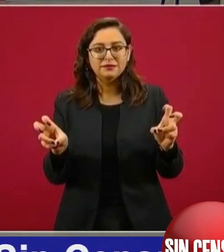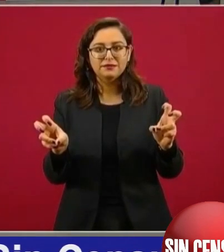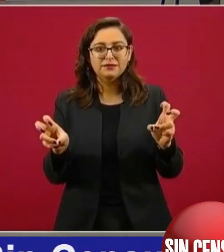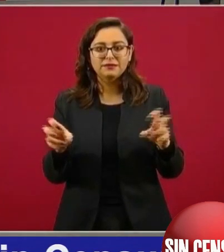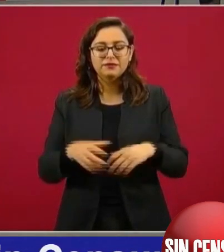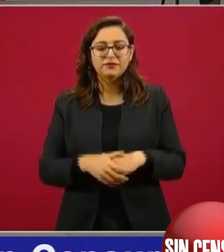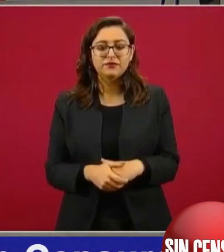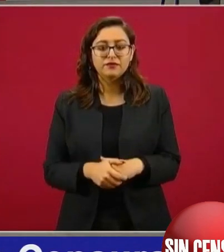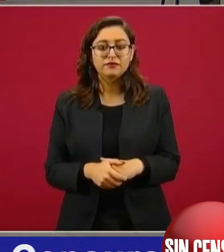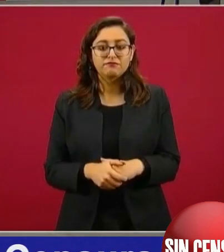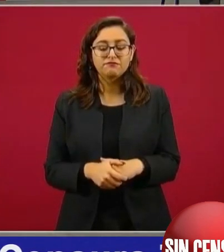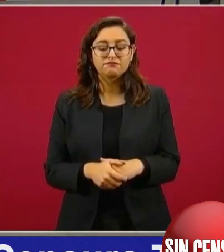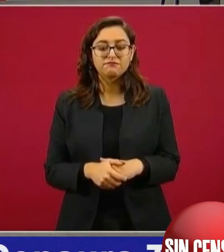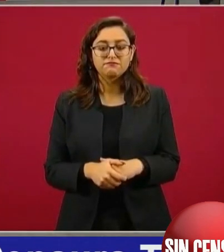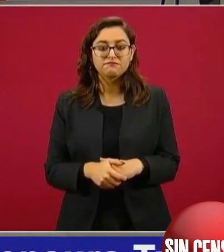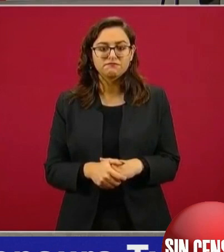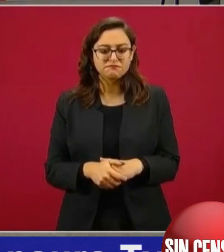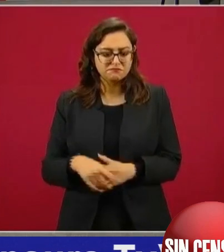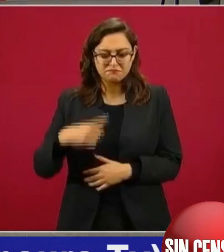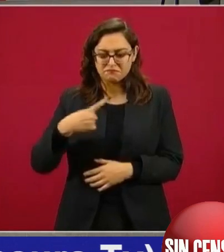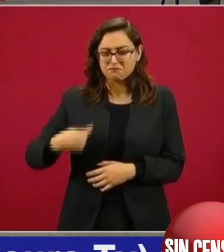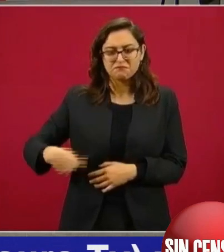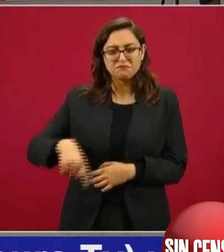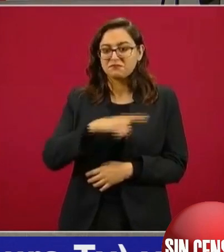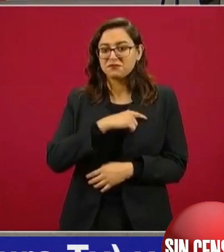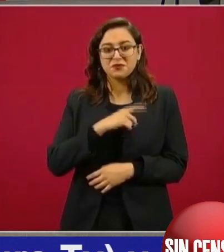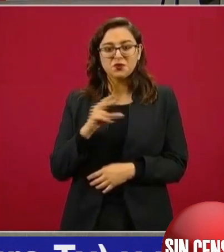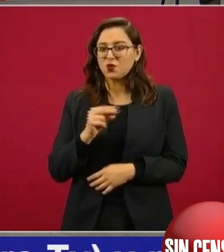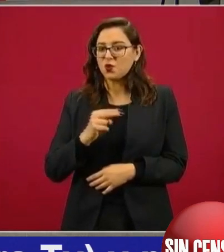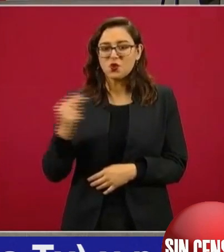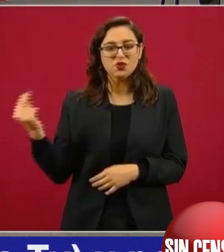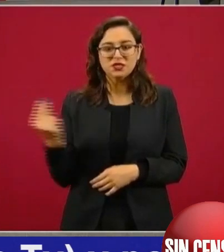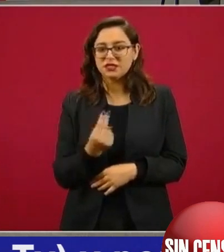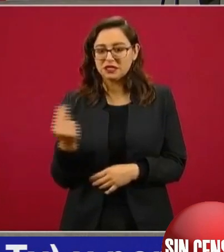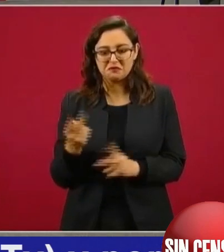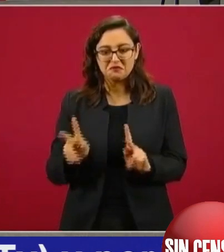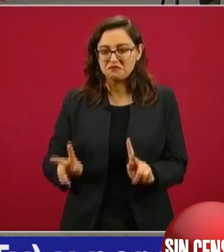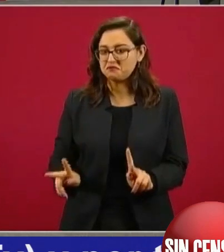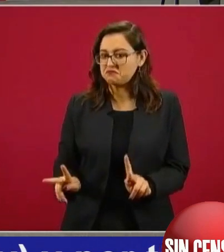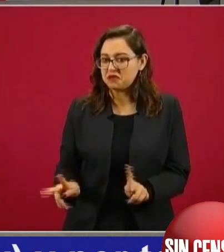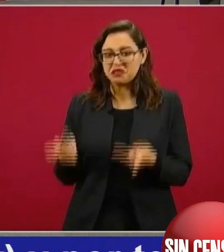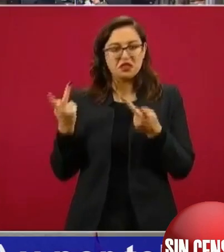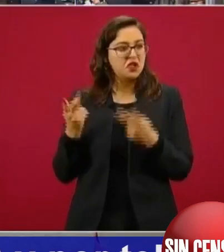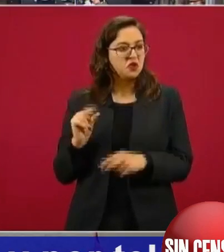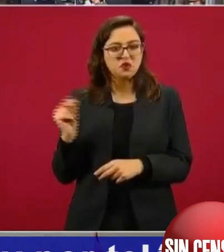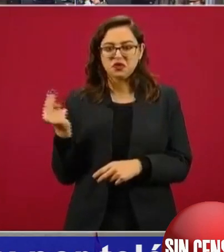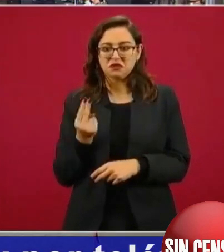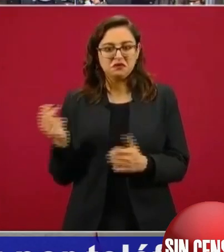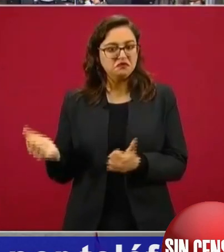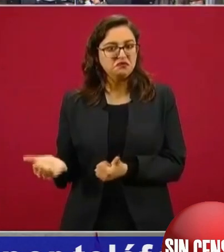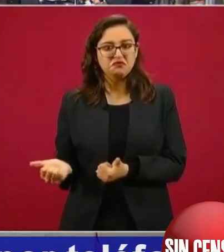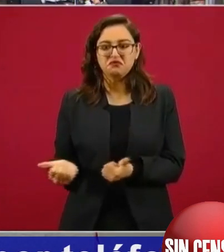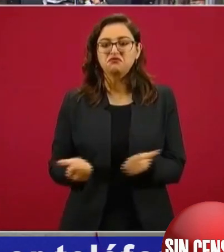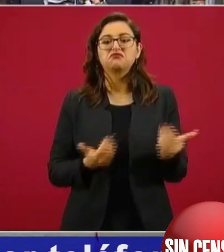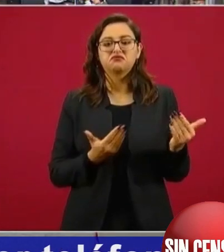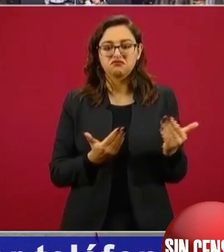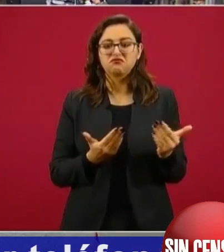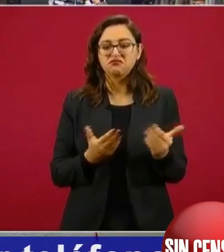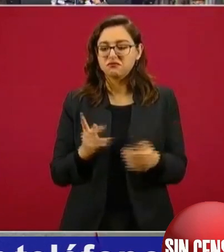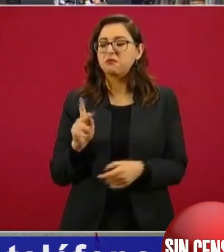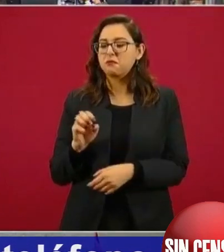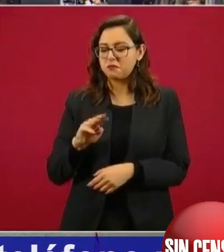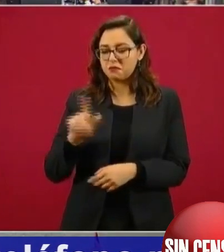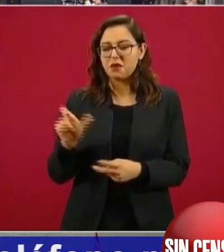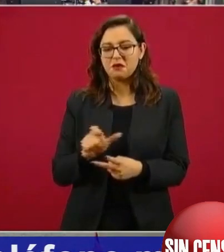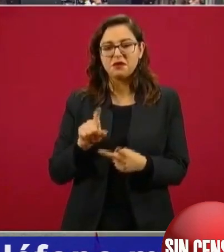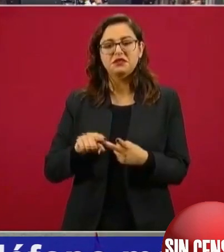sin nacionalizar, sin expropiar, con los márgenes que tenemos, vamos a rescatar a Pemex